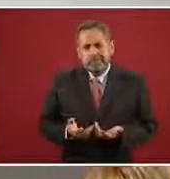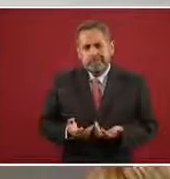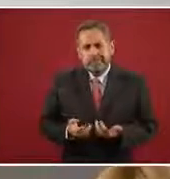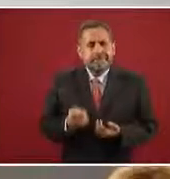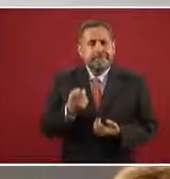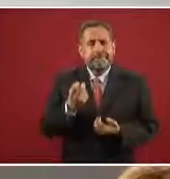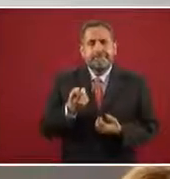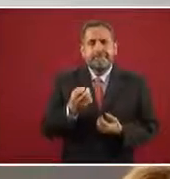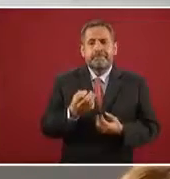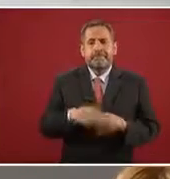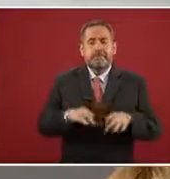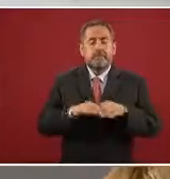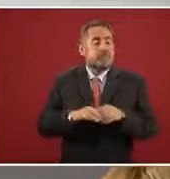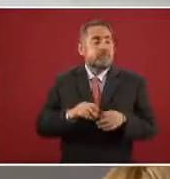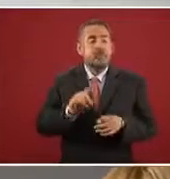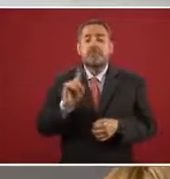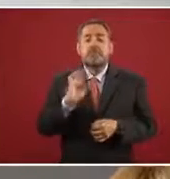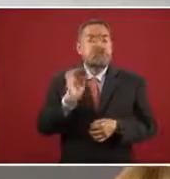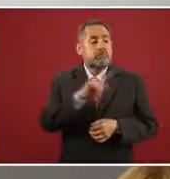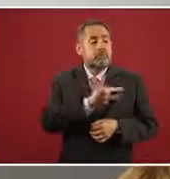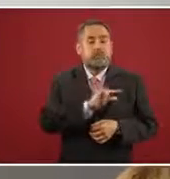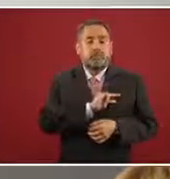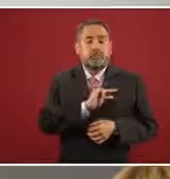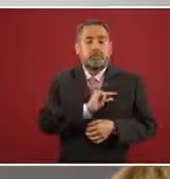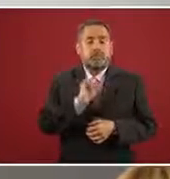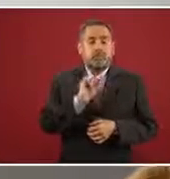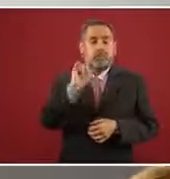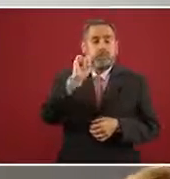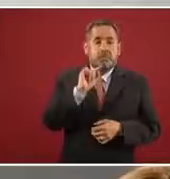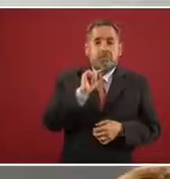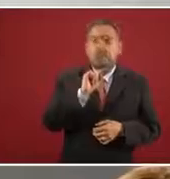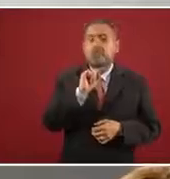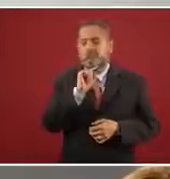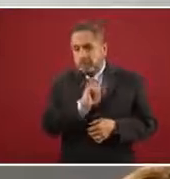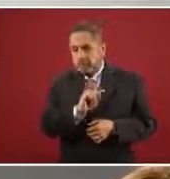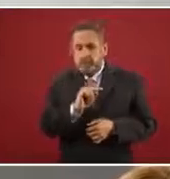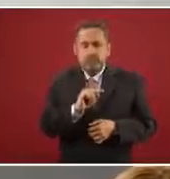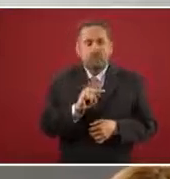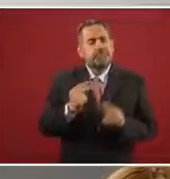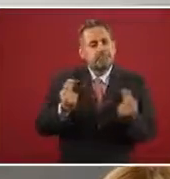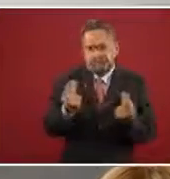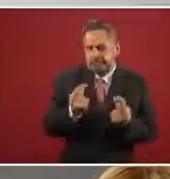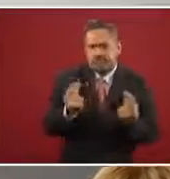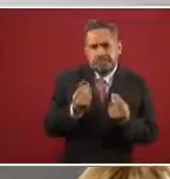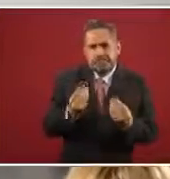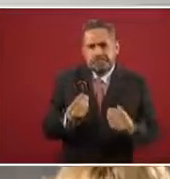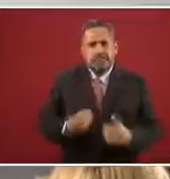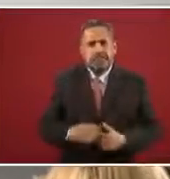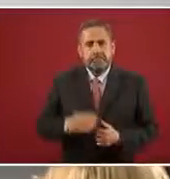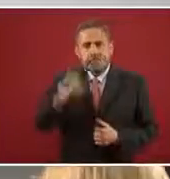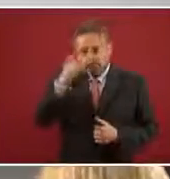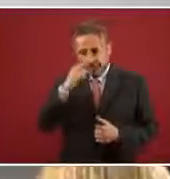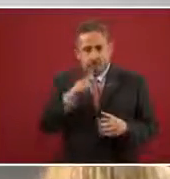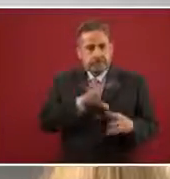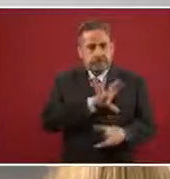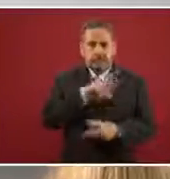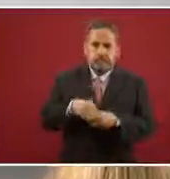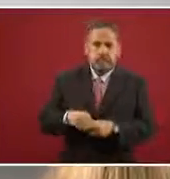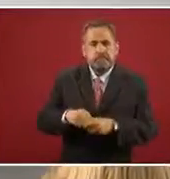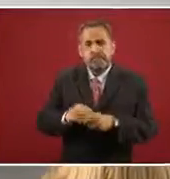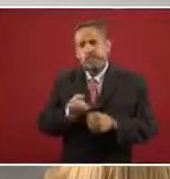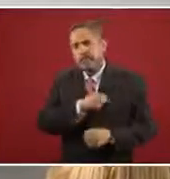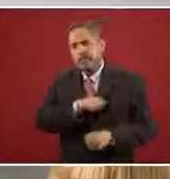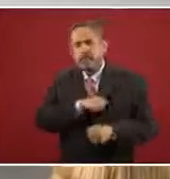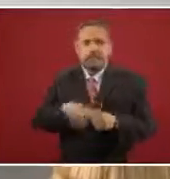son especialistas, que son los que más necesitamos para el sistema de salud.